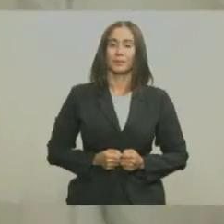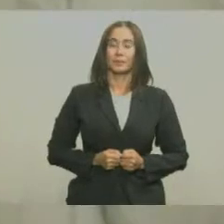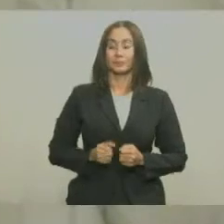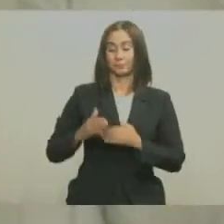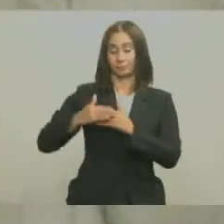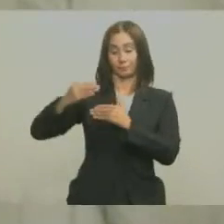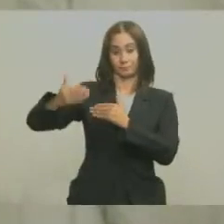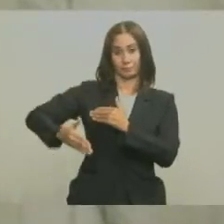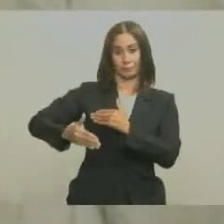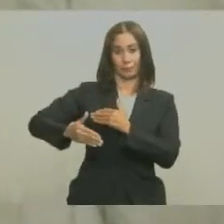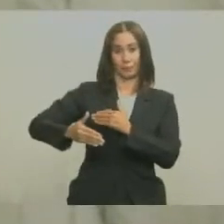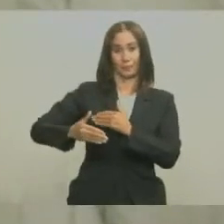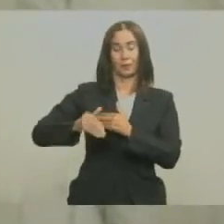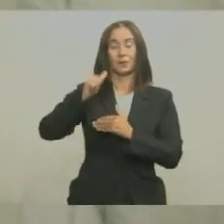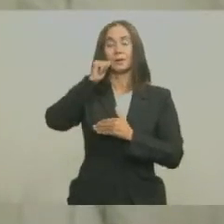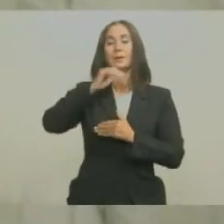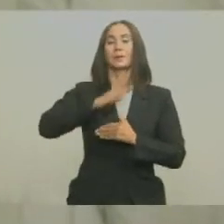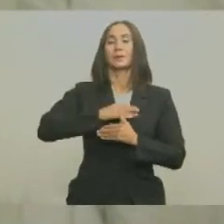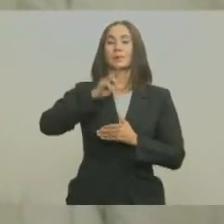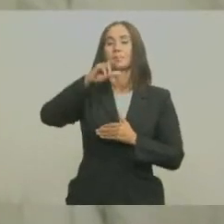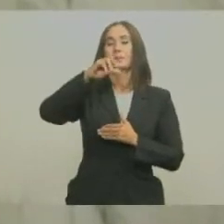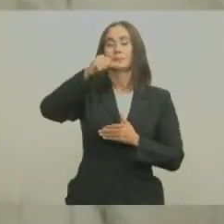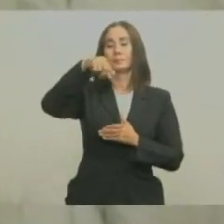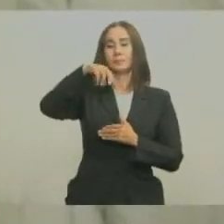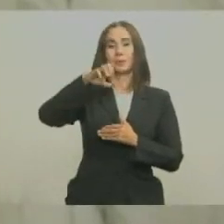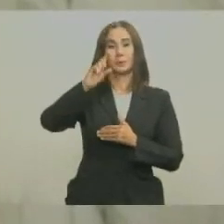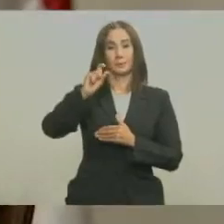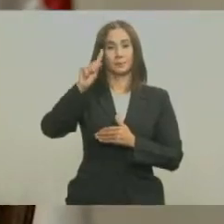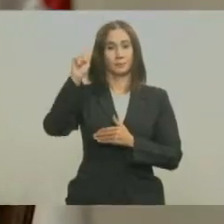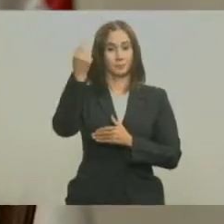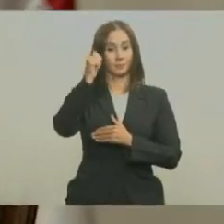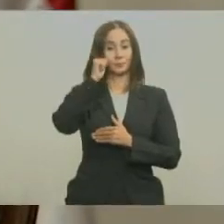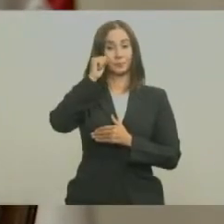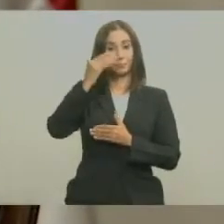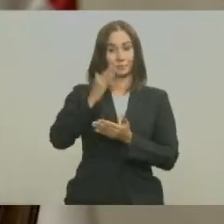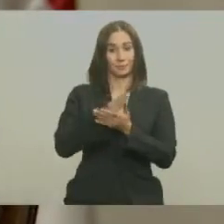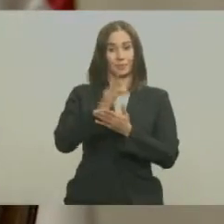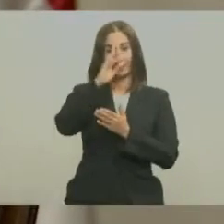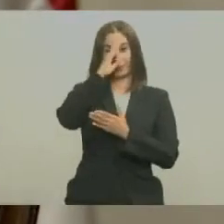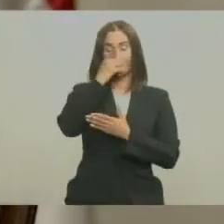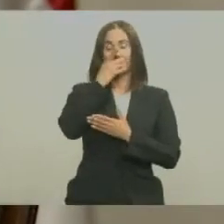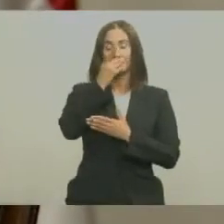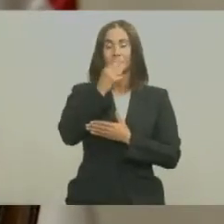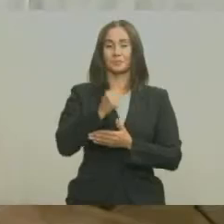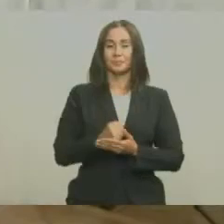A su lado, la excelentísima señora Raquel Arbaje, primera dama de la República.